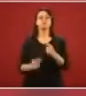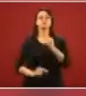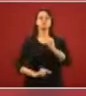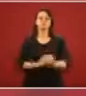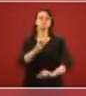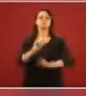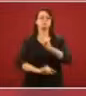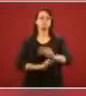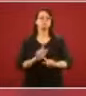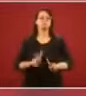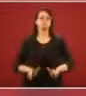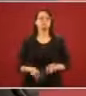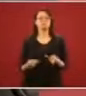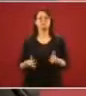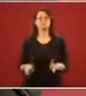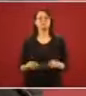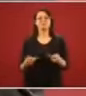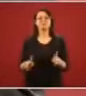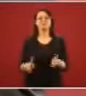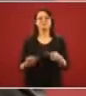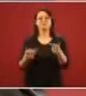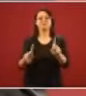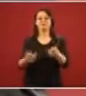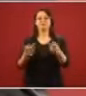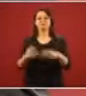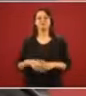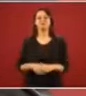porque es